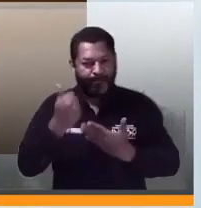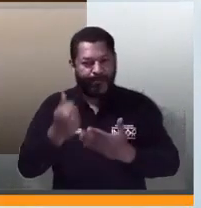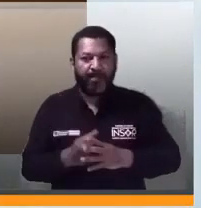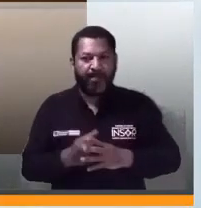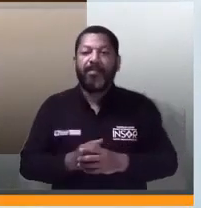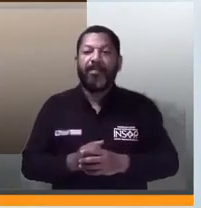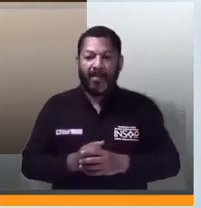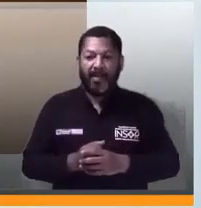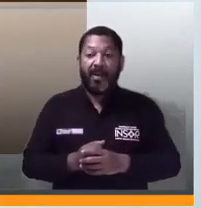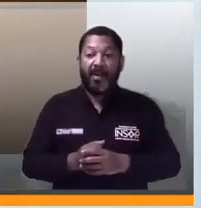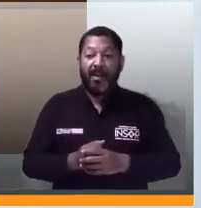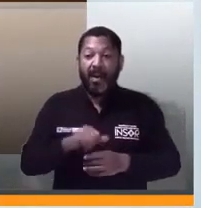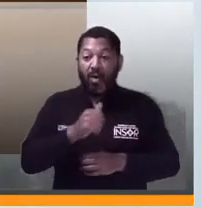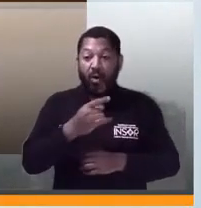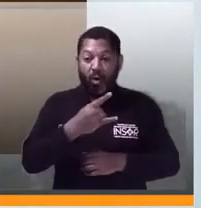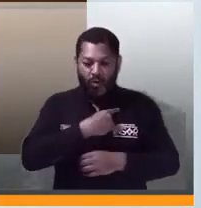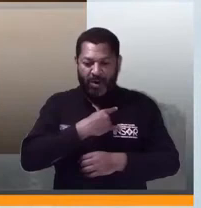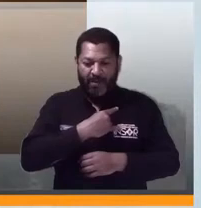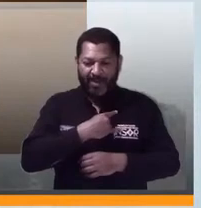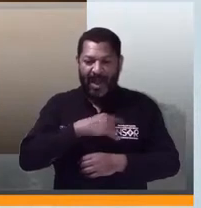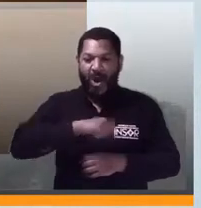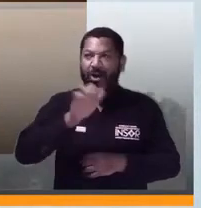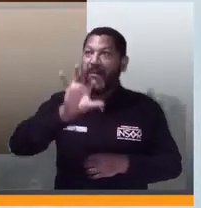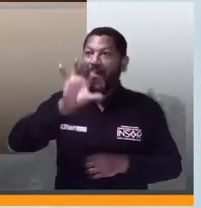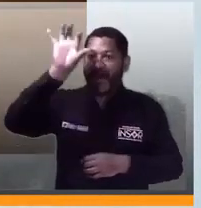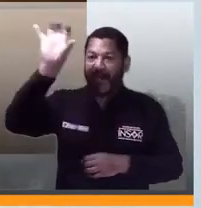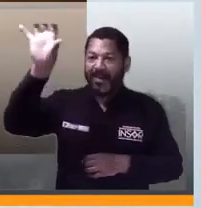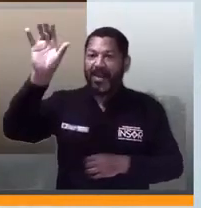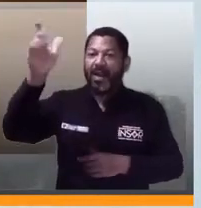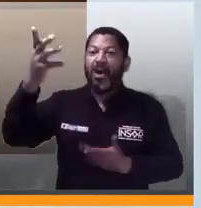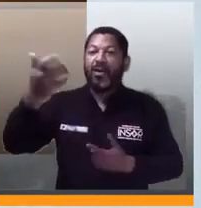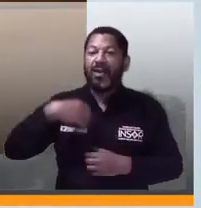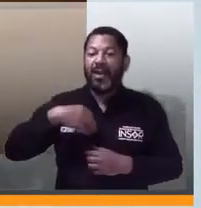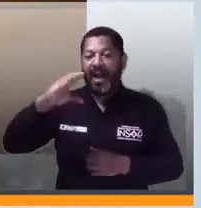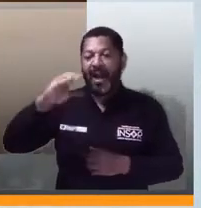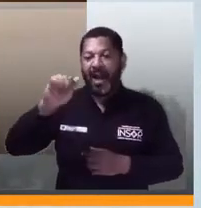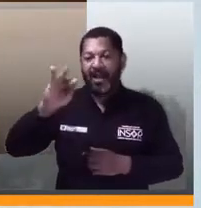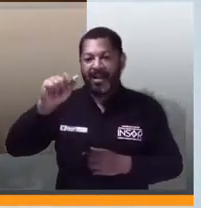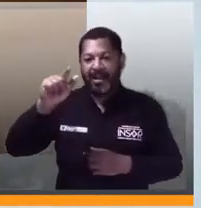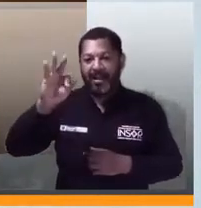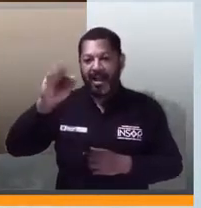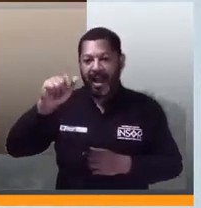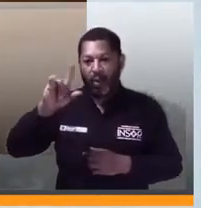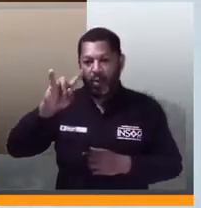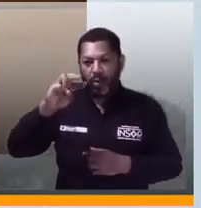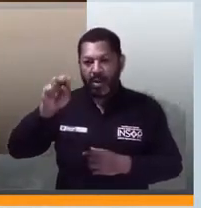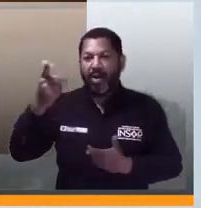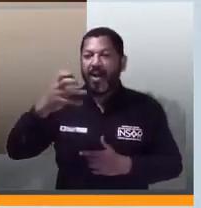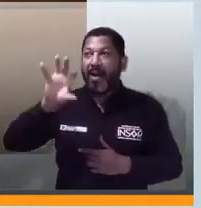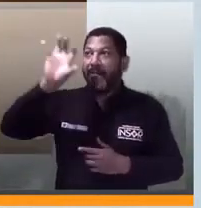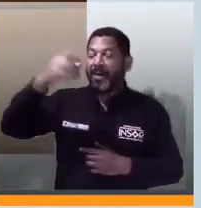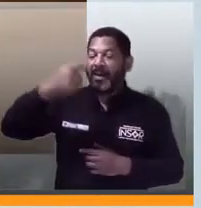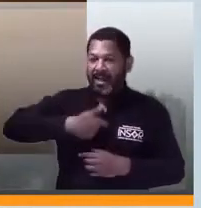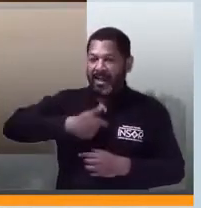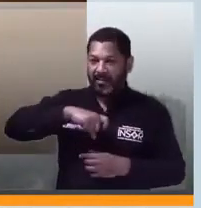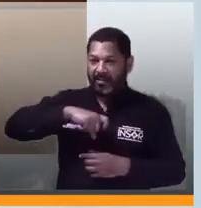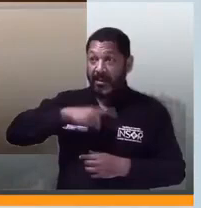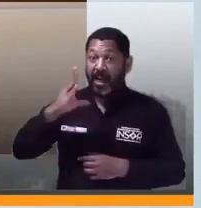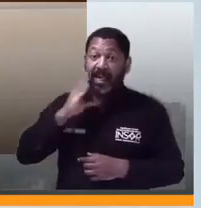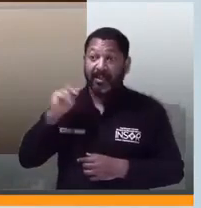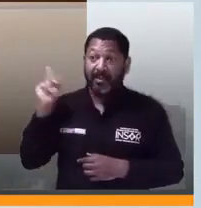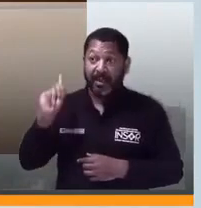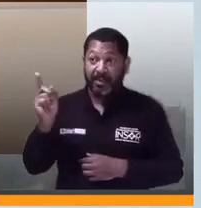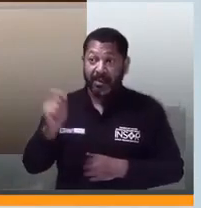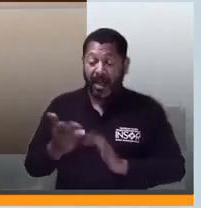interesante. Tuvimos también una universidad del exterior, la Universidad Oberta de Cataluña. Ellos son expertos en